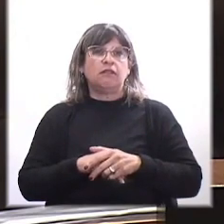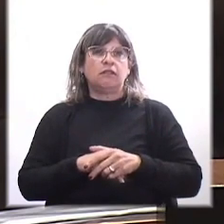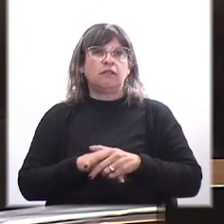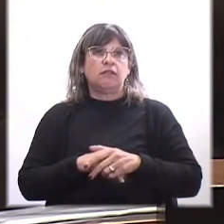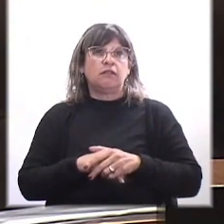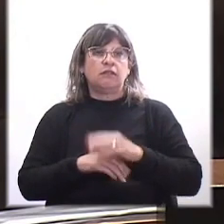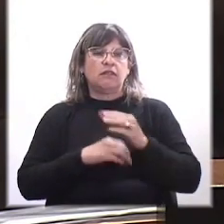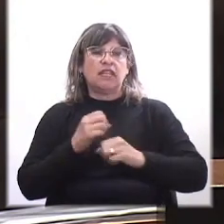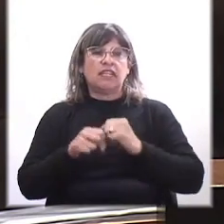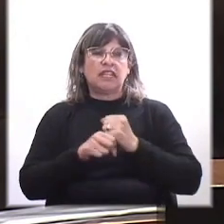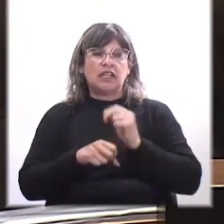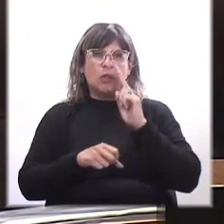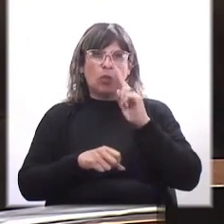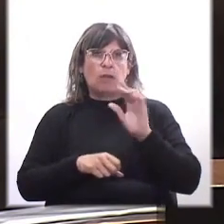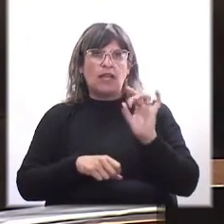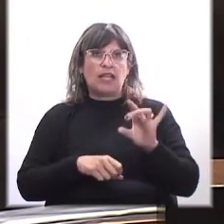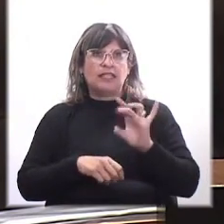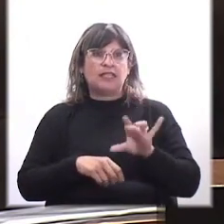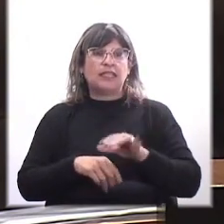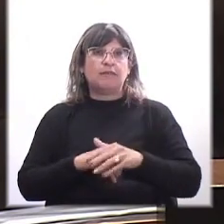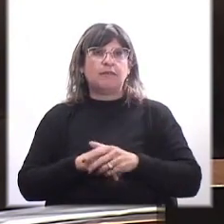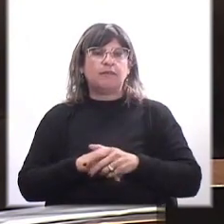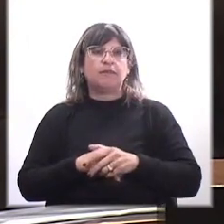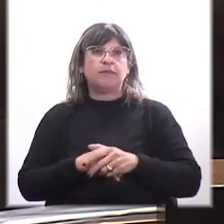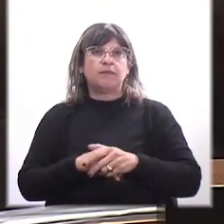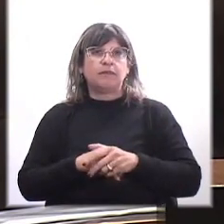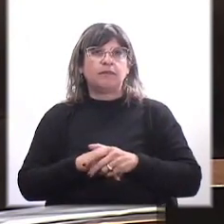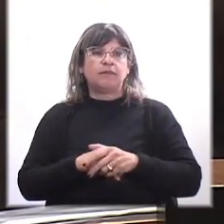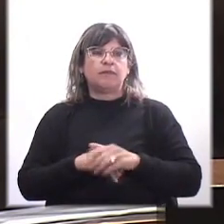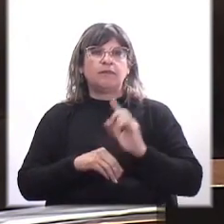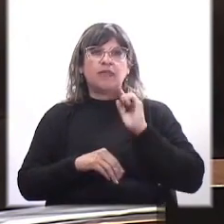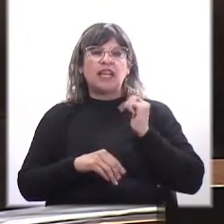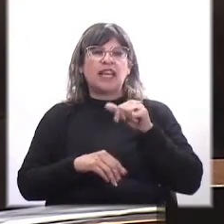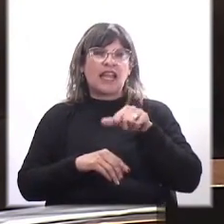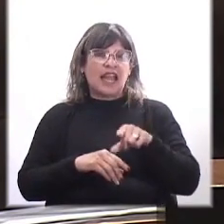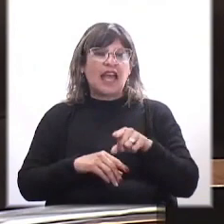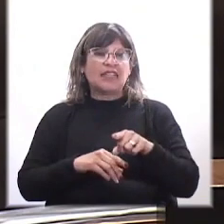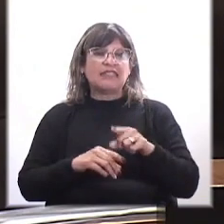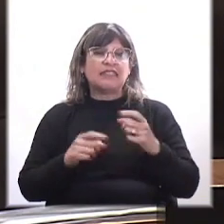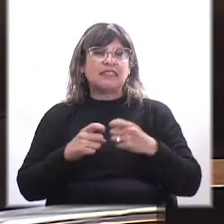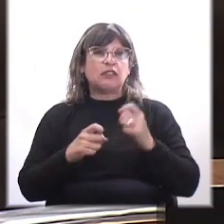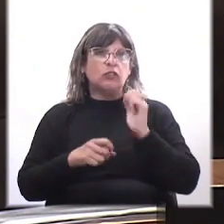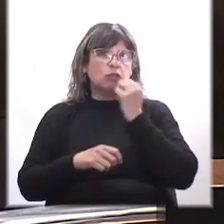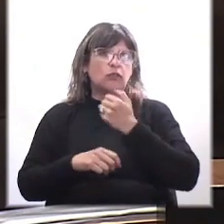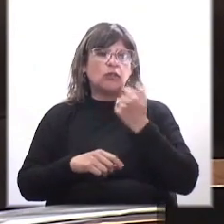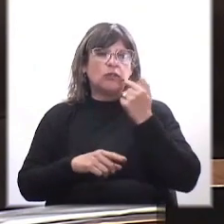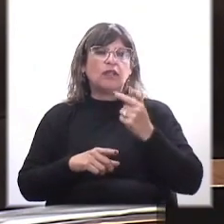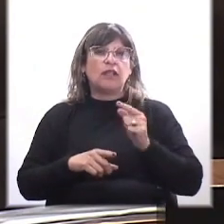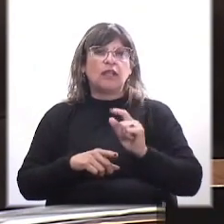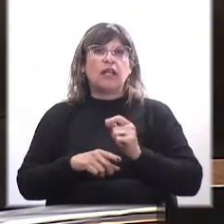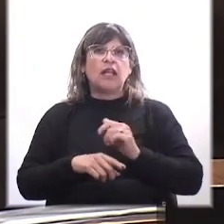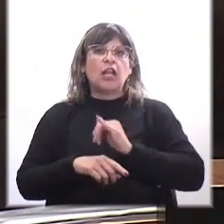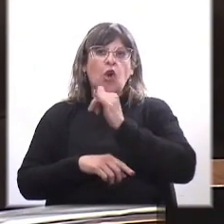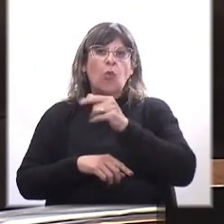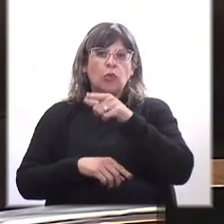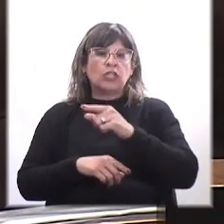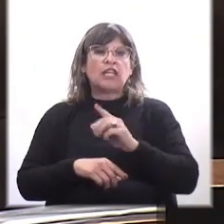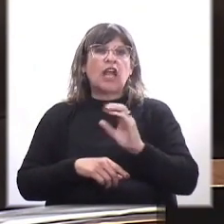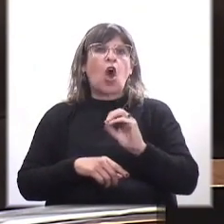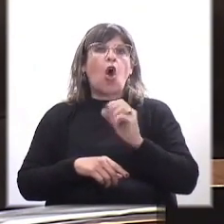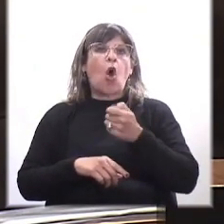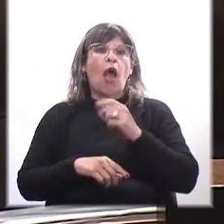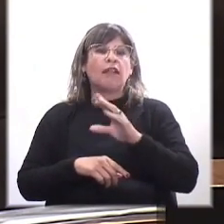En el año 2015, Gas Natural Licuado Sociedad Anónima notifica a OAS